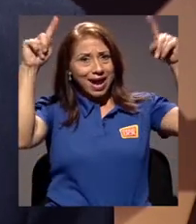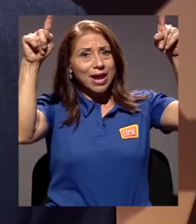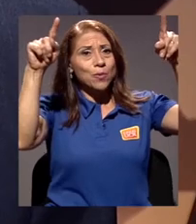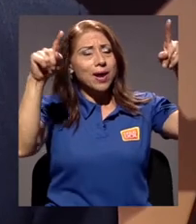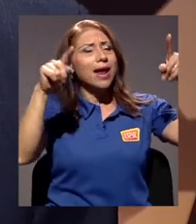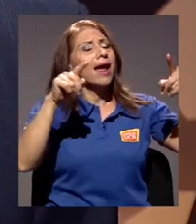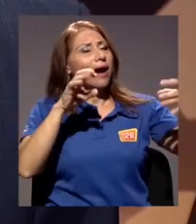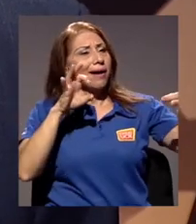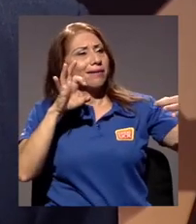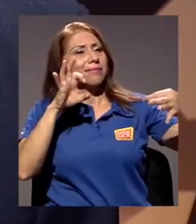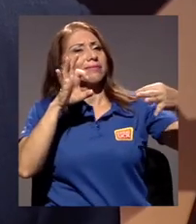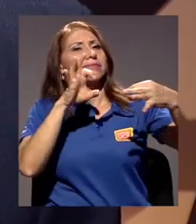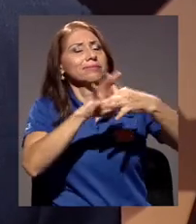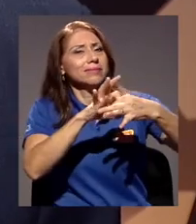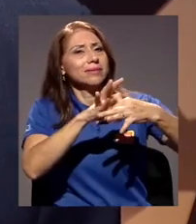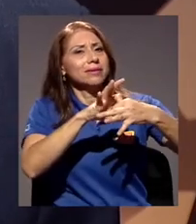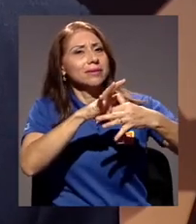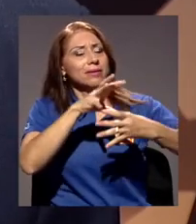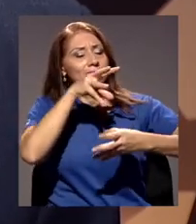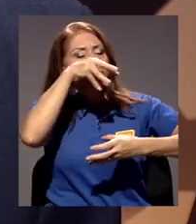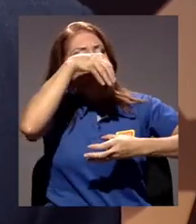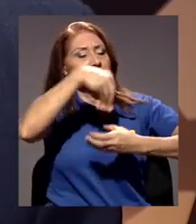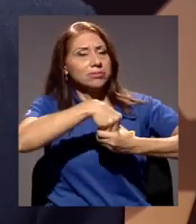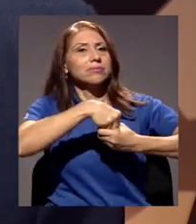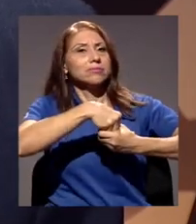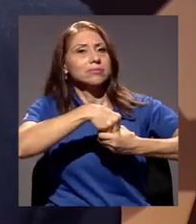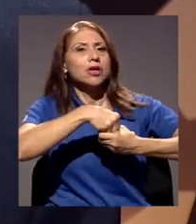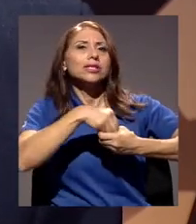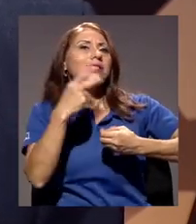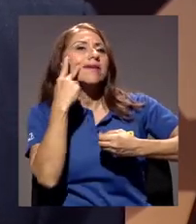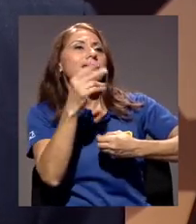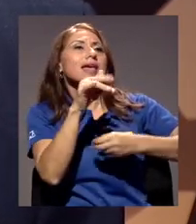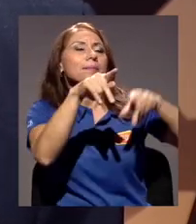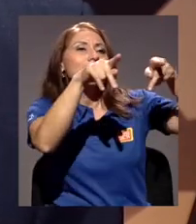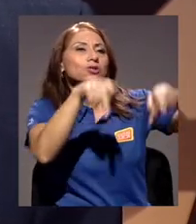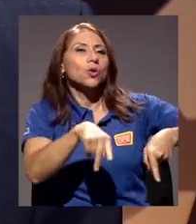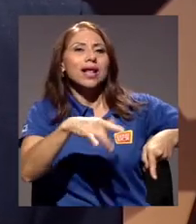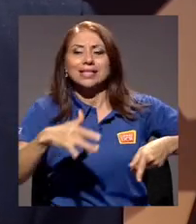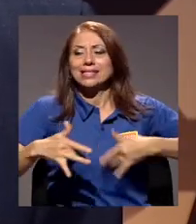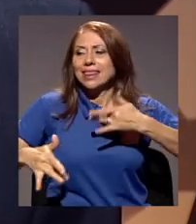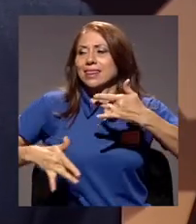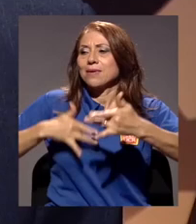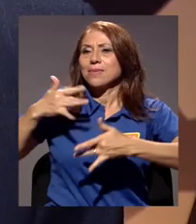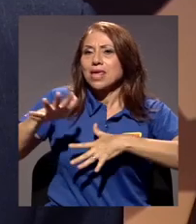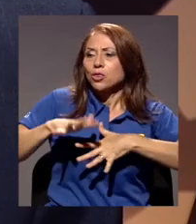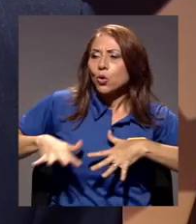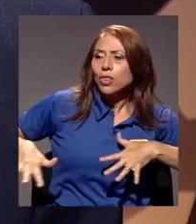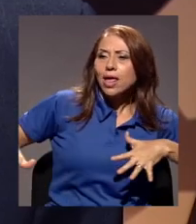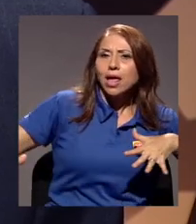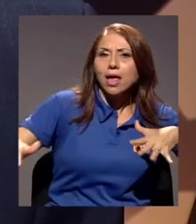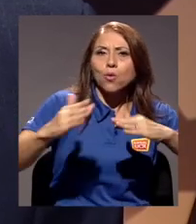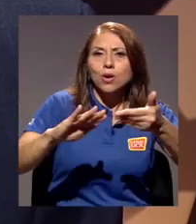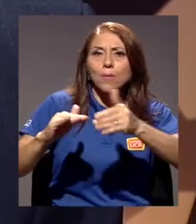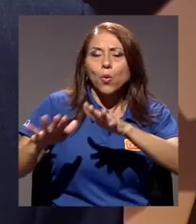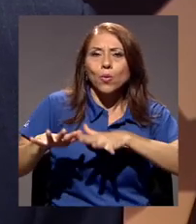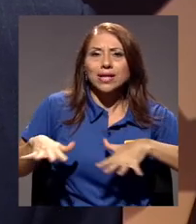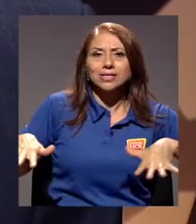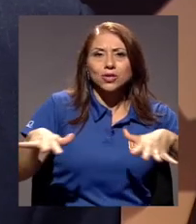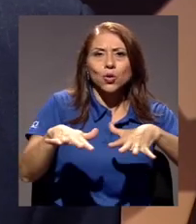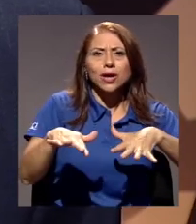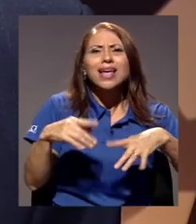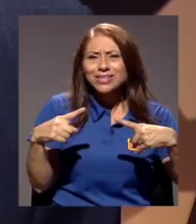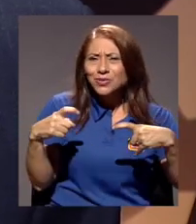el sentimiento de un sector de la población es decir que esto es complicado a la hora de